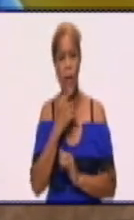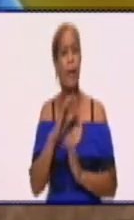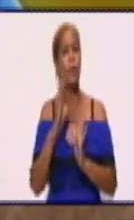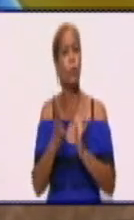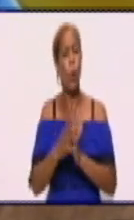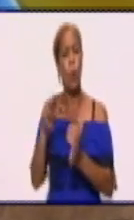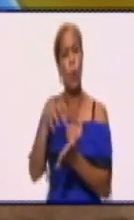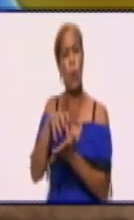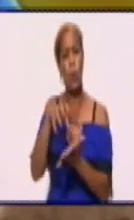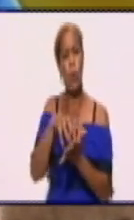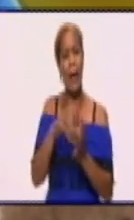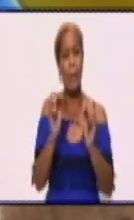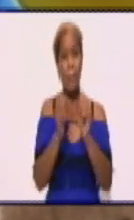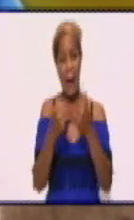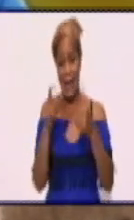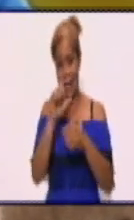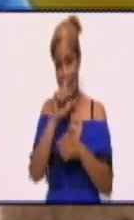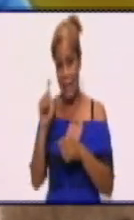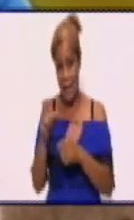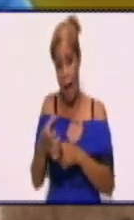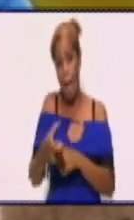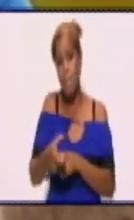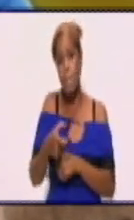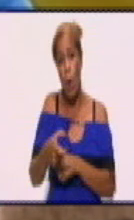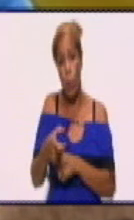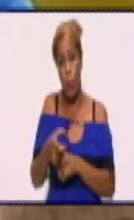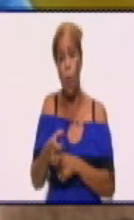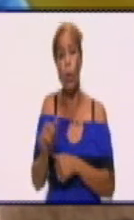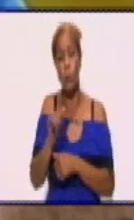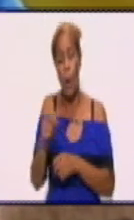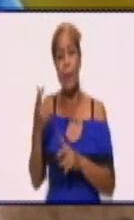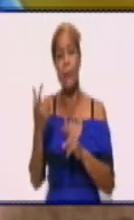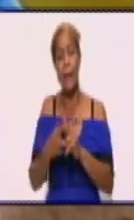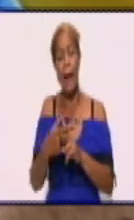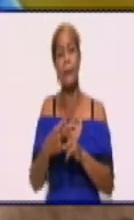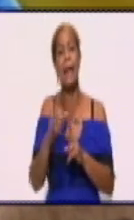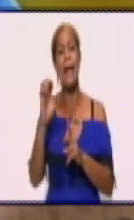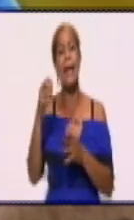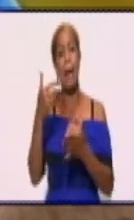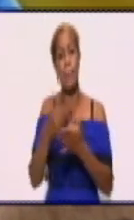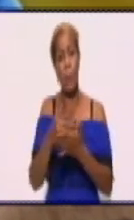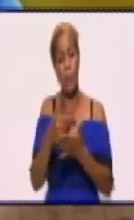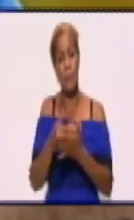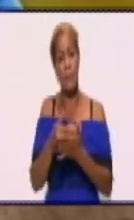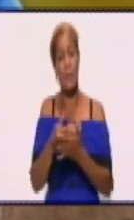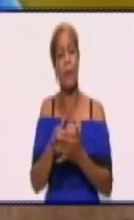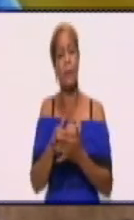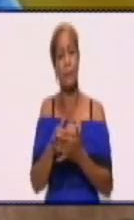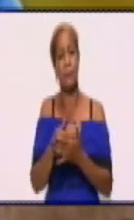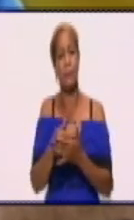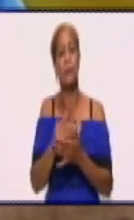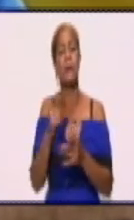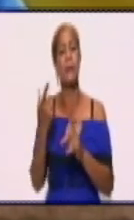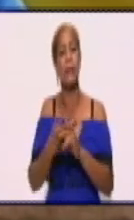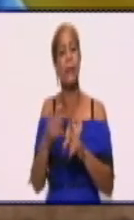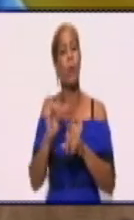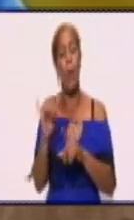de panadería del pan del pueblo que hay en la provincia y las panaderías de pan especial, mercados